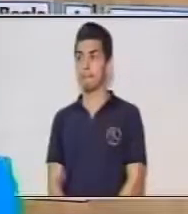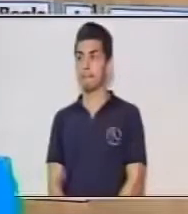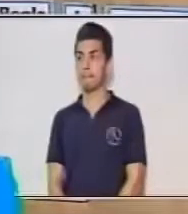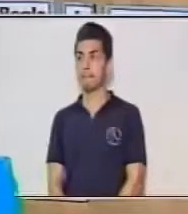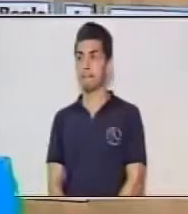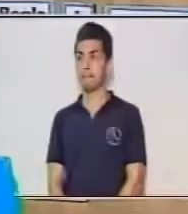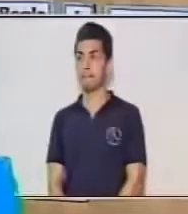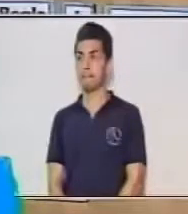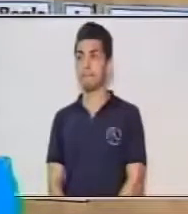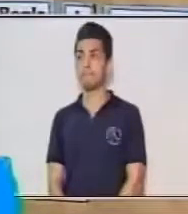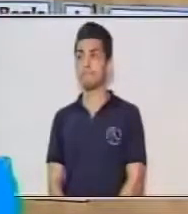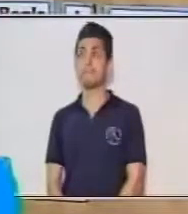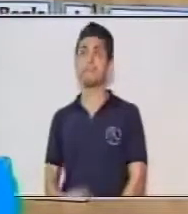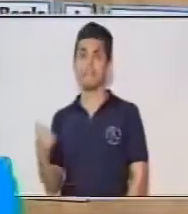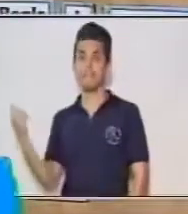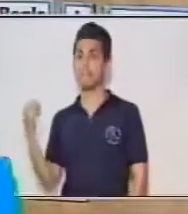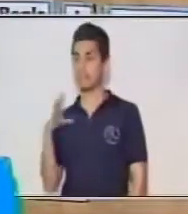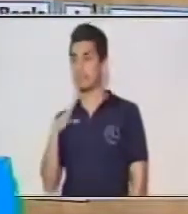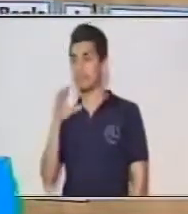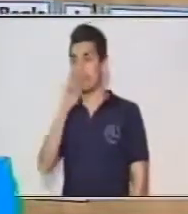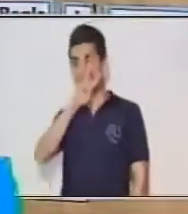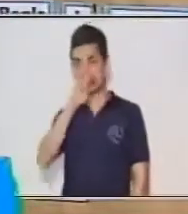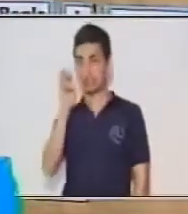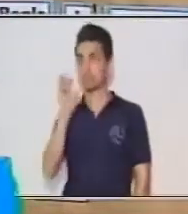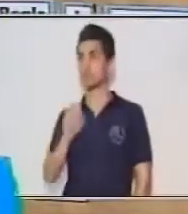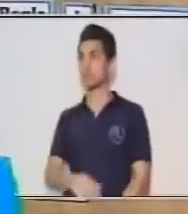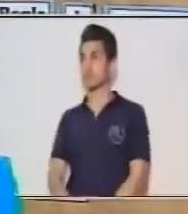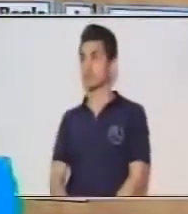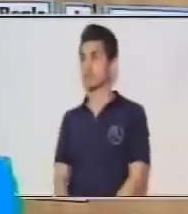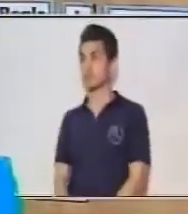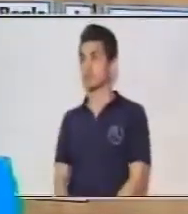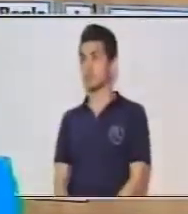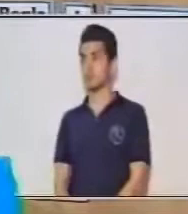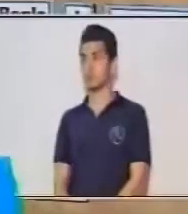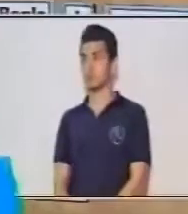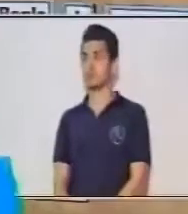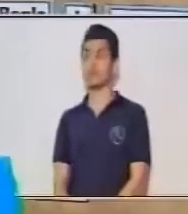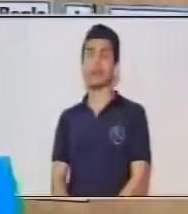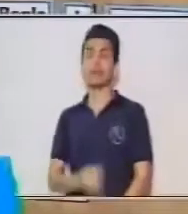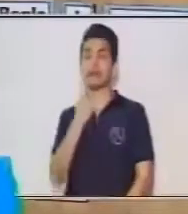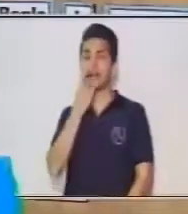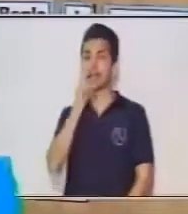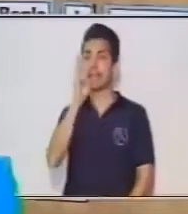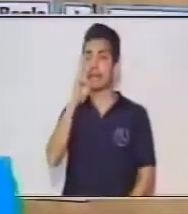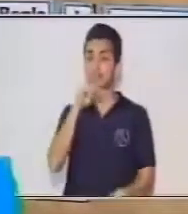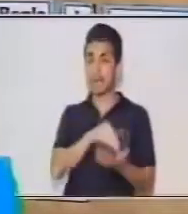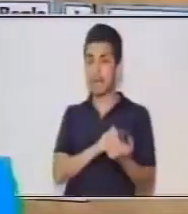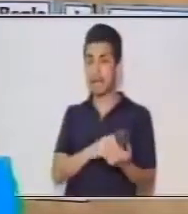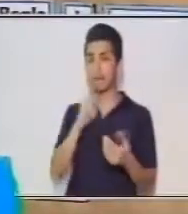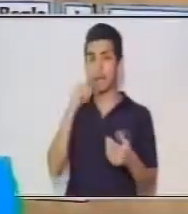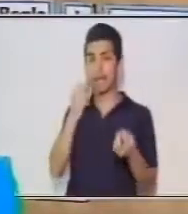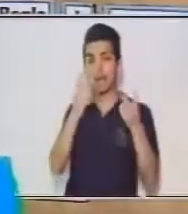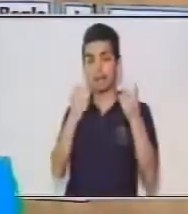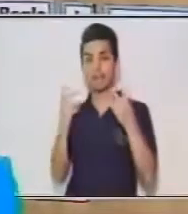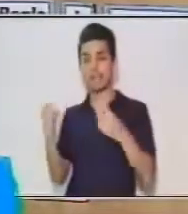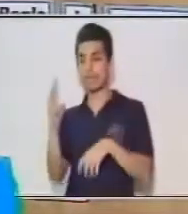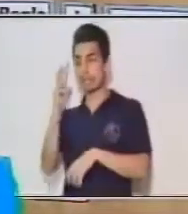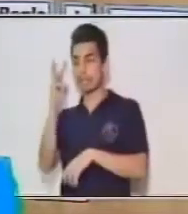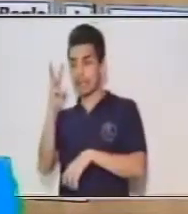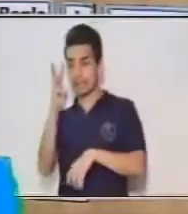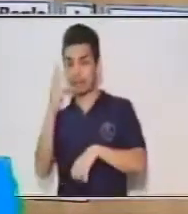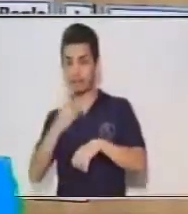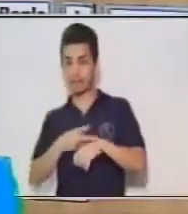¿Tenemos 300? Sí. ¿Qué regla estamos aplicando? De la repetición. Ahora nos dice que son